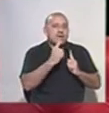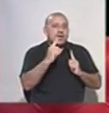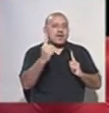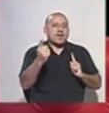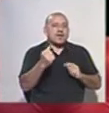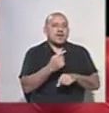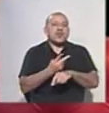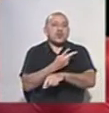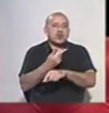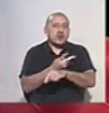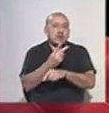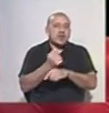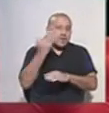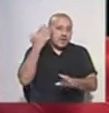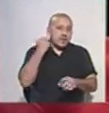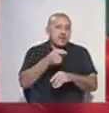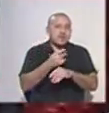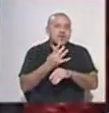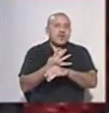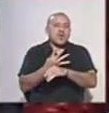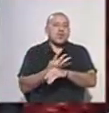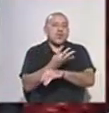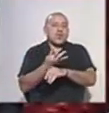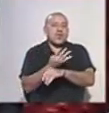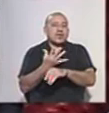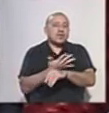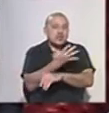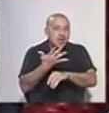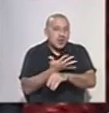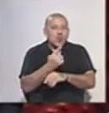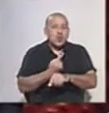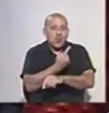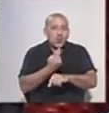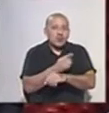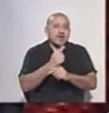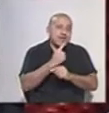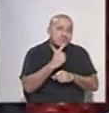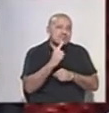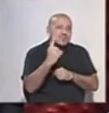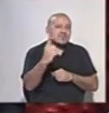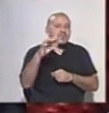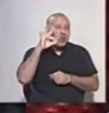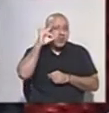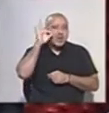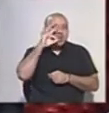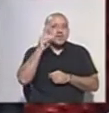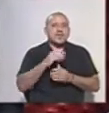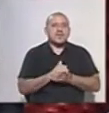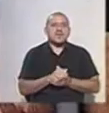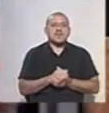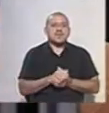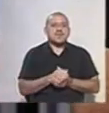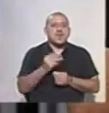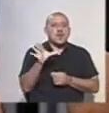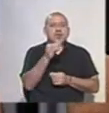de 2 horas. En ese momento era de 4 o 5, no sé por qué, era interminable. Increíble. Bueno, ta, eso, o sea, todas estas